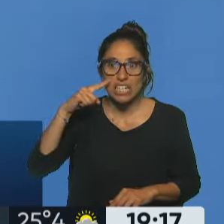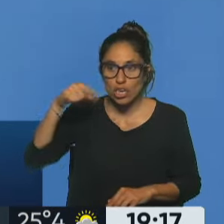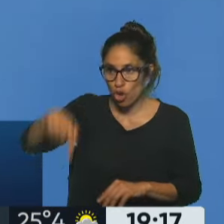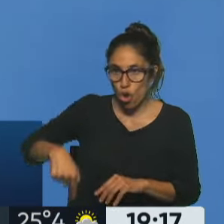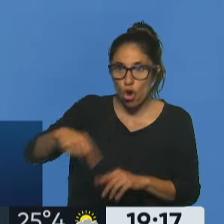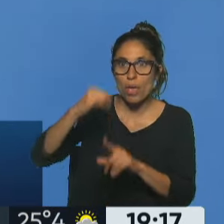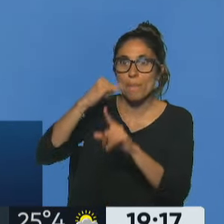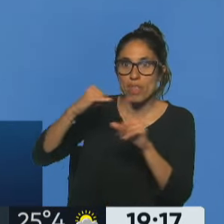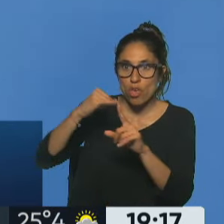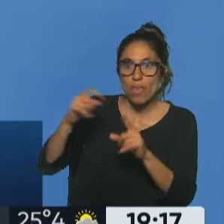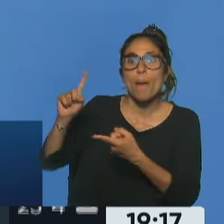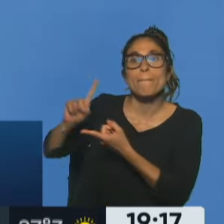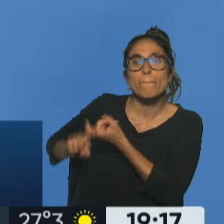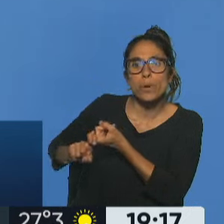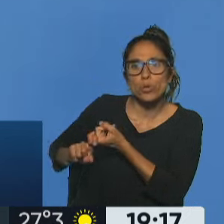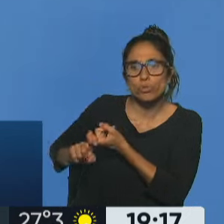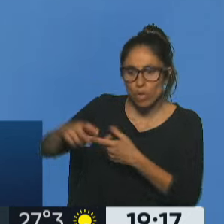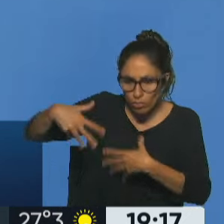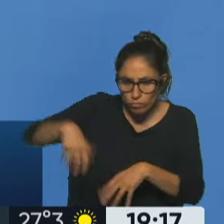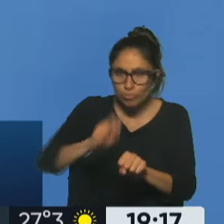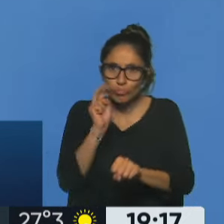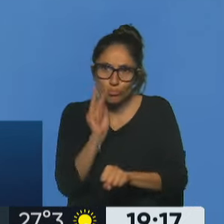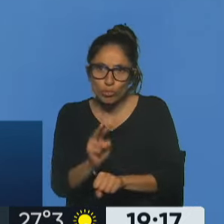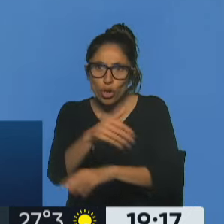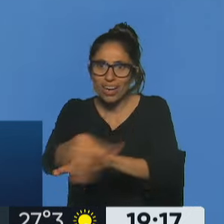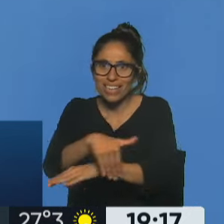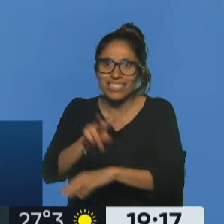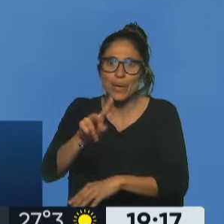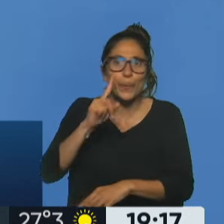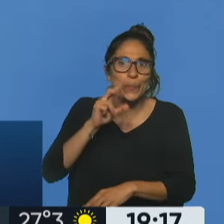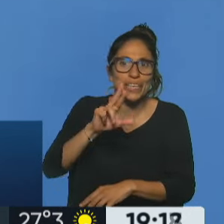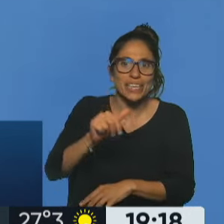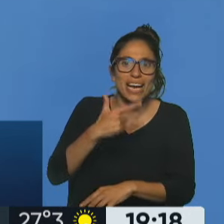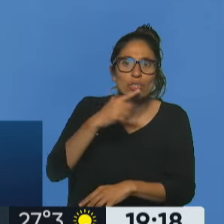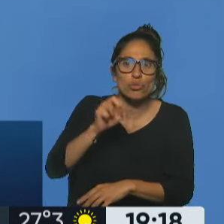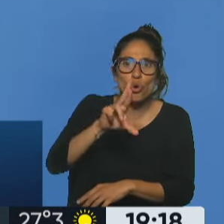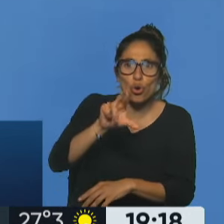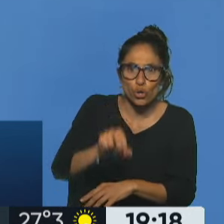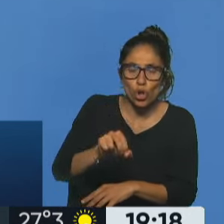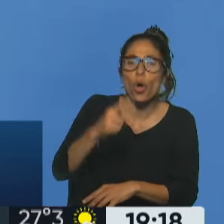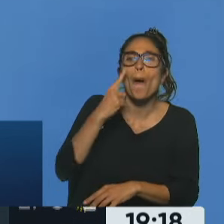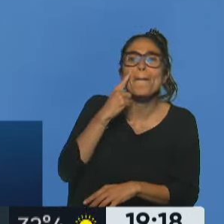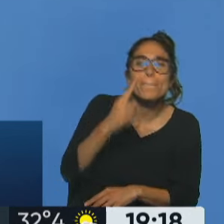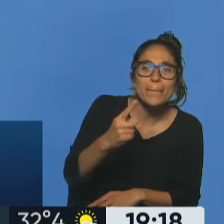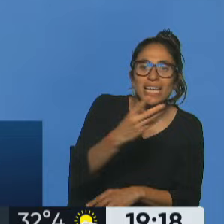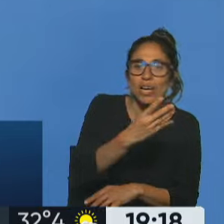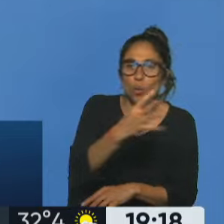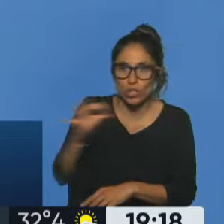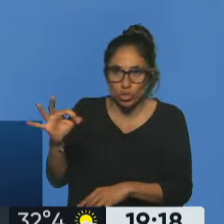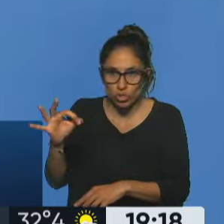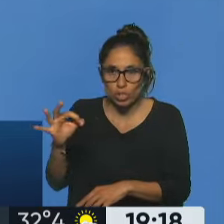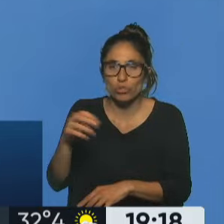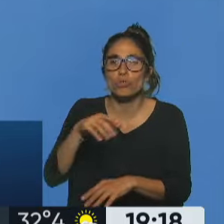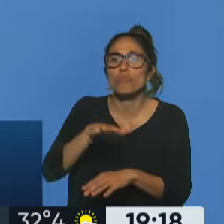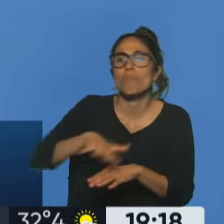por su esposa en el domicilio de la calle Virasoro, 1400 de ese barrio rosarino. Según la investigación, la